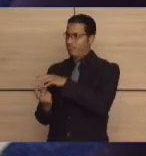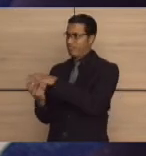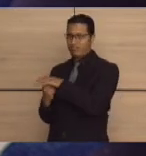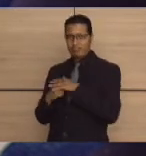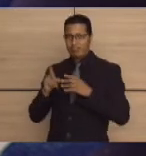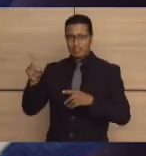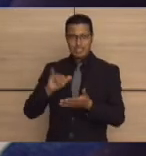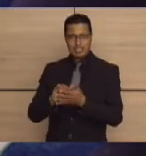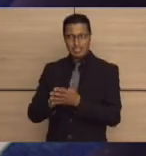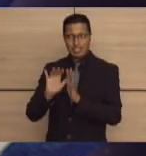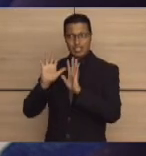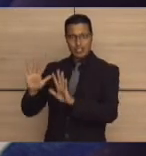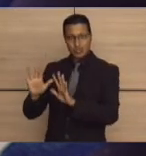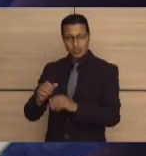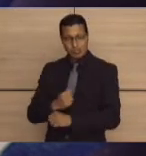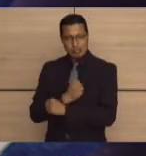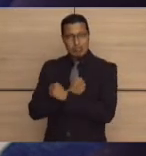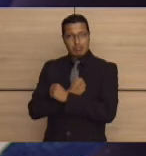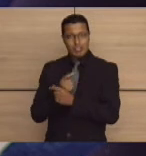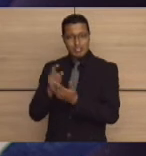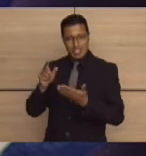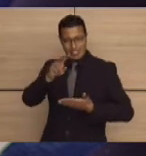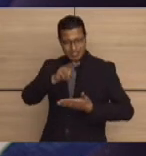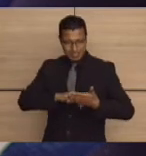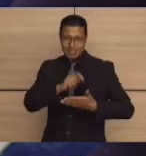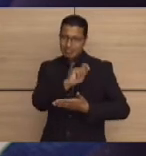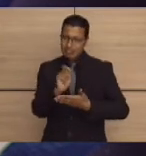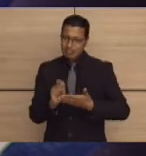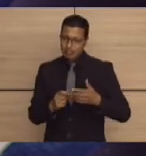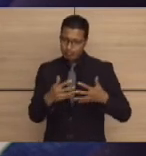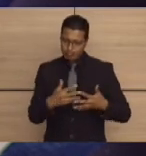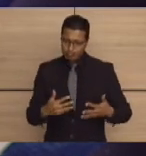del romanticismo, fuera de que además,